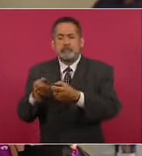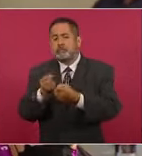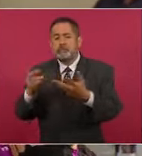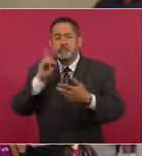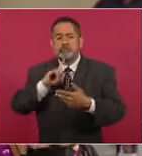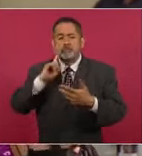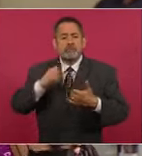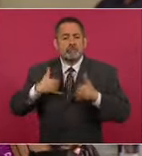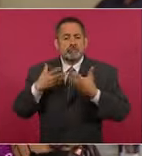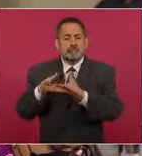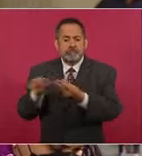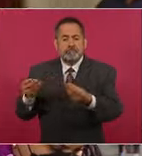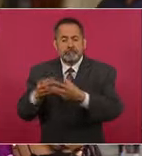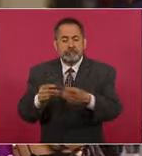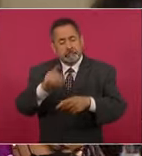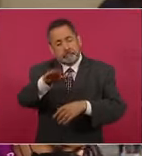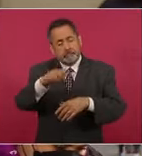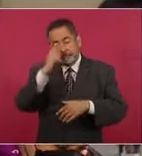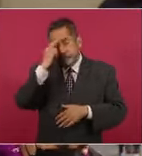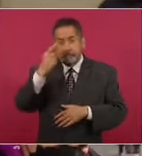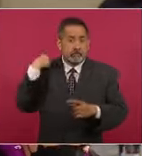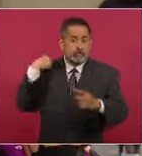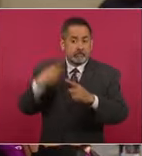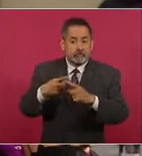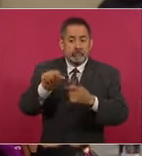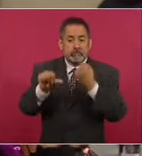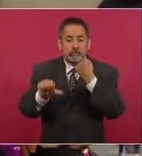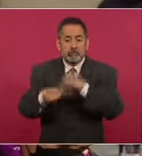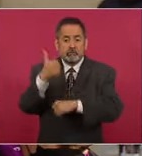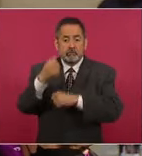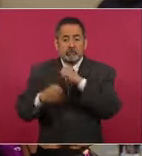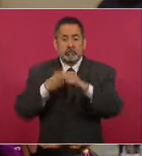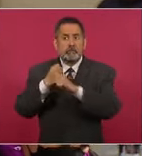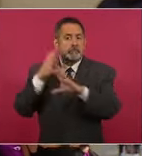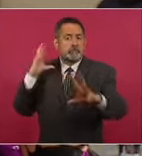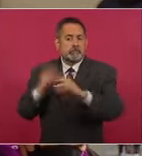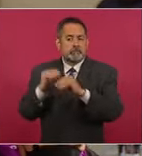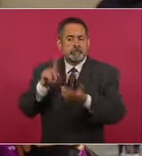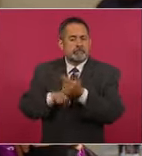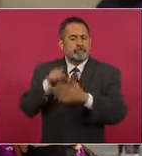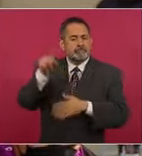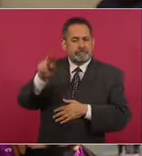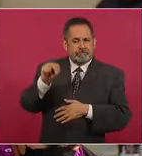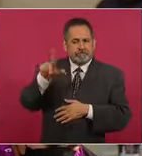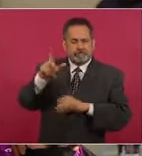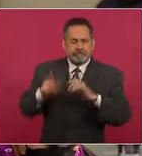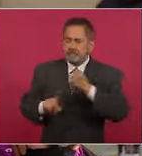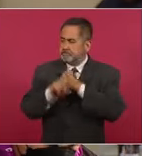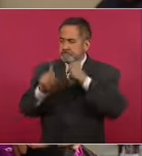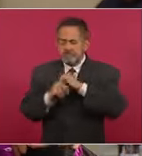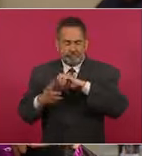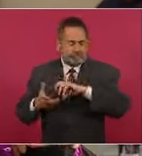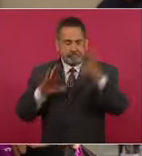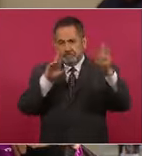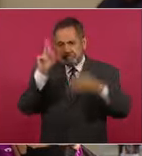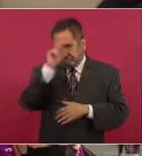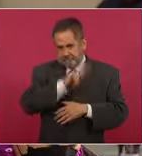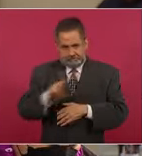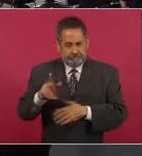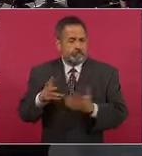van a cumplir 11 años de la tragedia del casino allá en Nuevo León, y en la que las